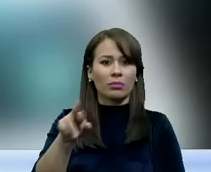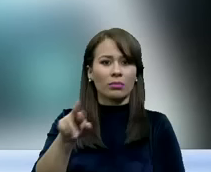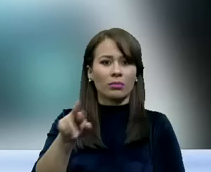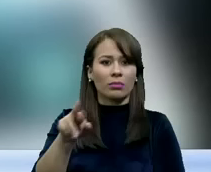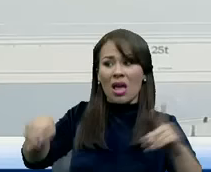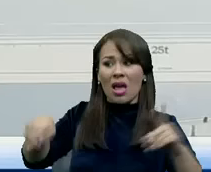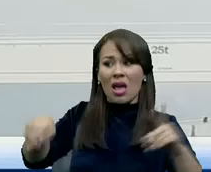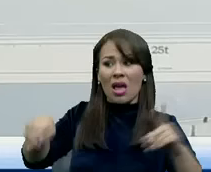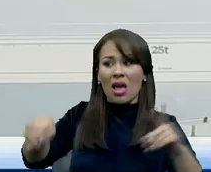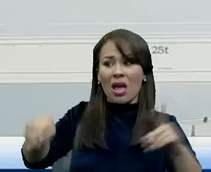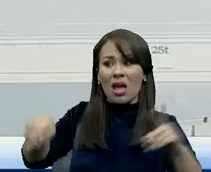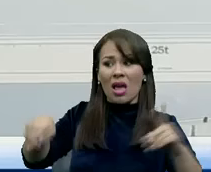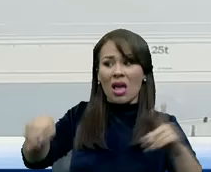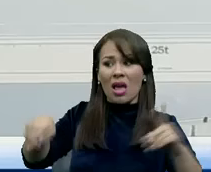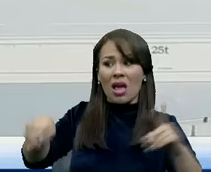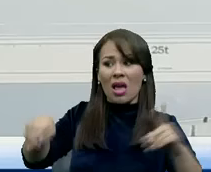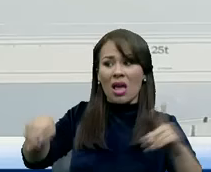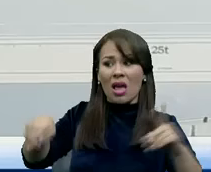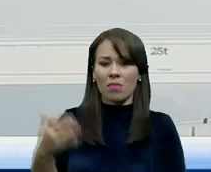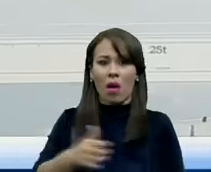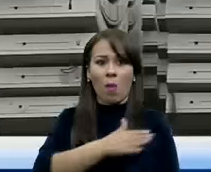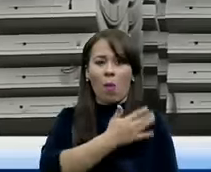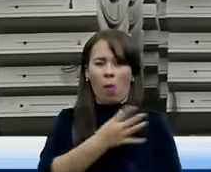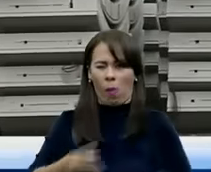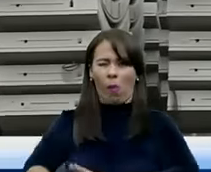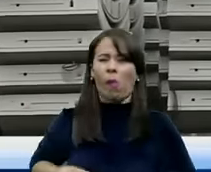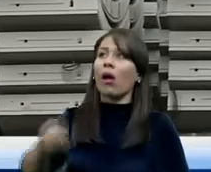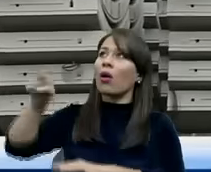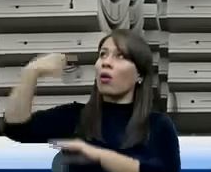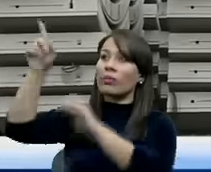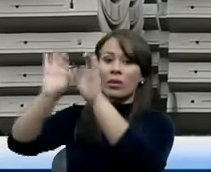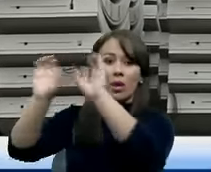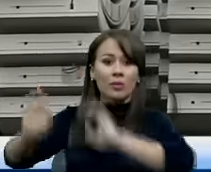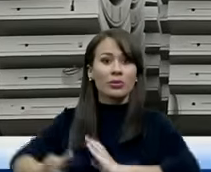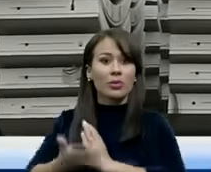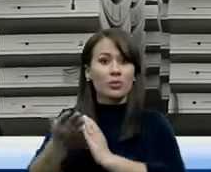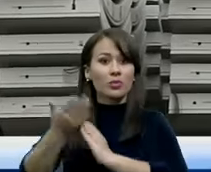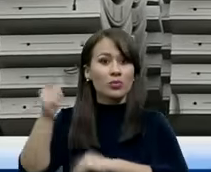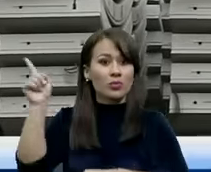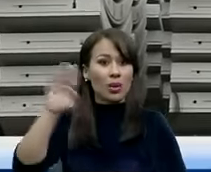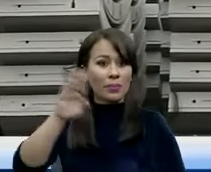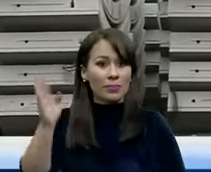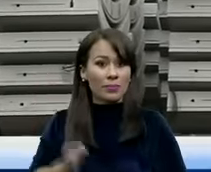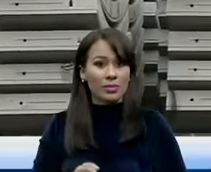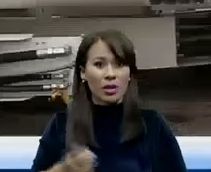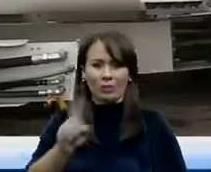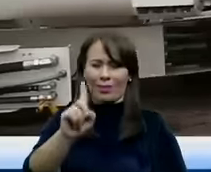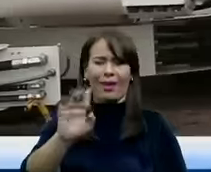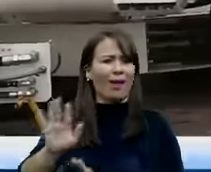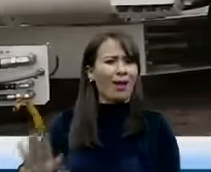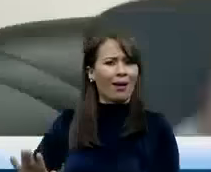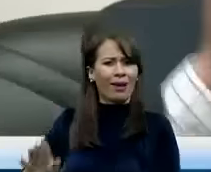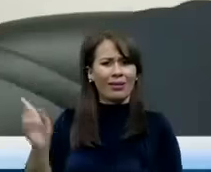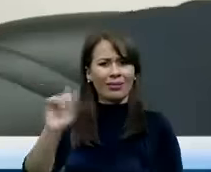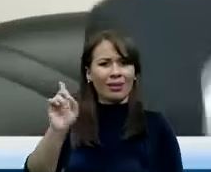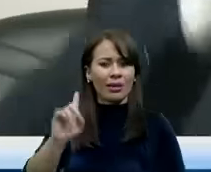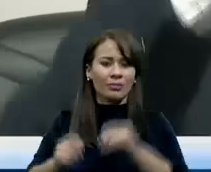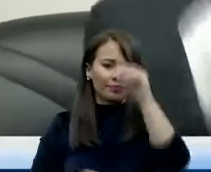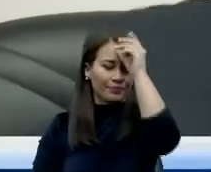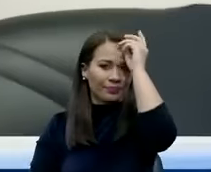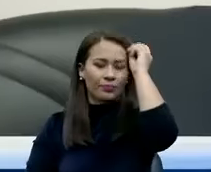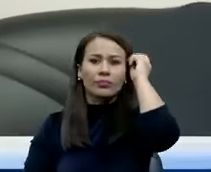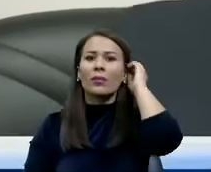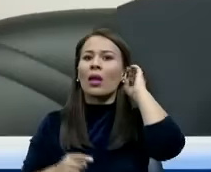Las presunciones de una vinculación entre la investigación y el contrato del Metro de Quito no tendrían ninguna relación. Es